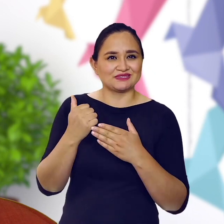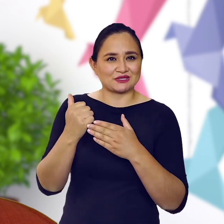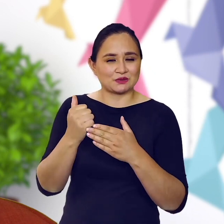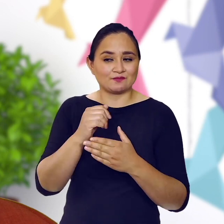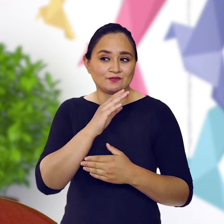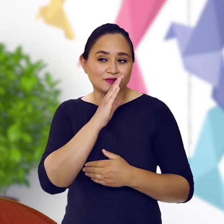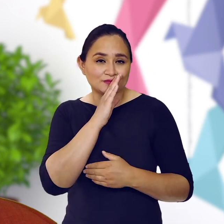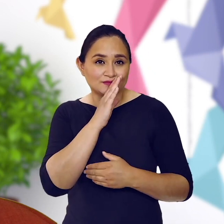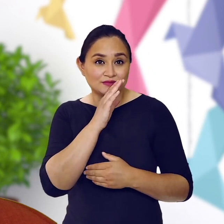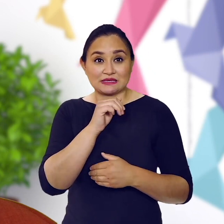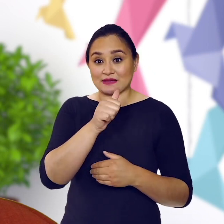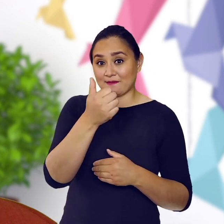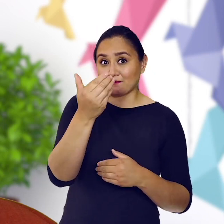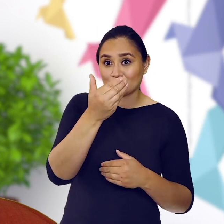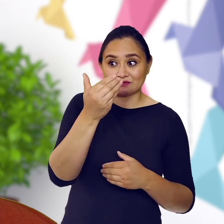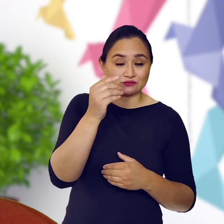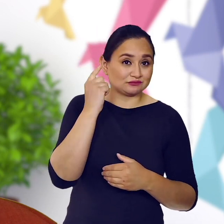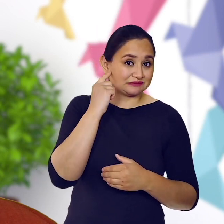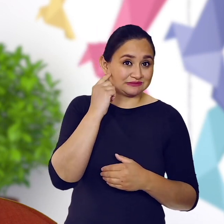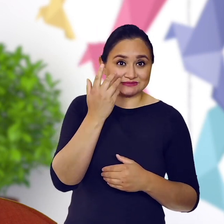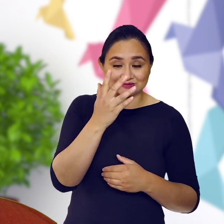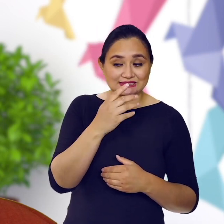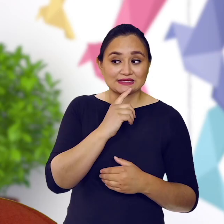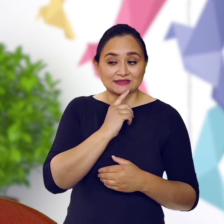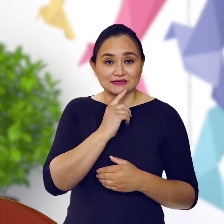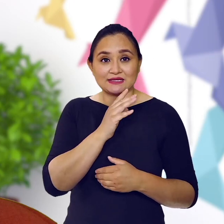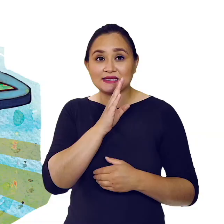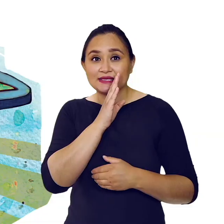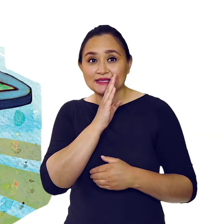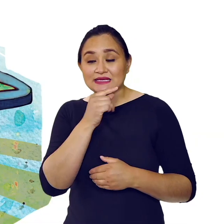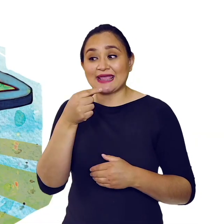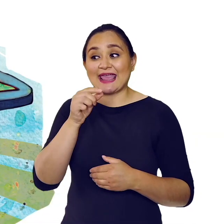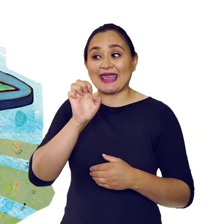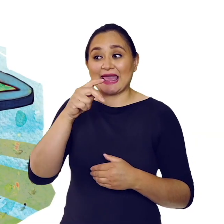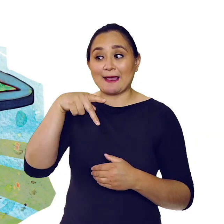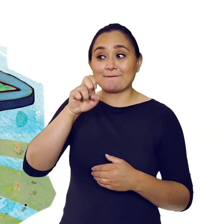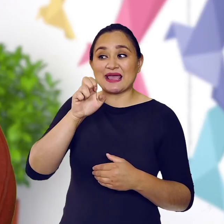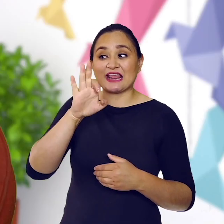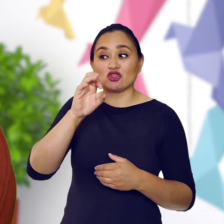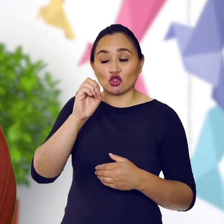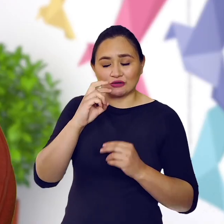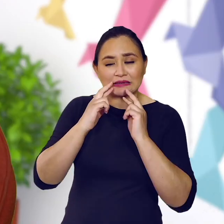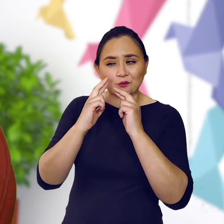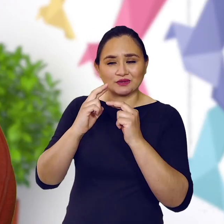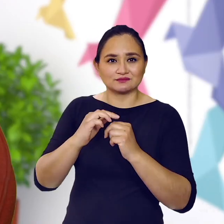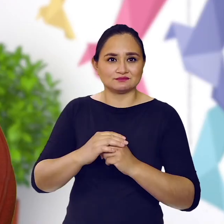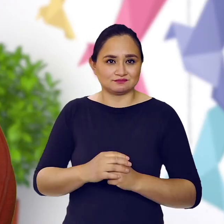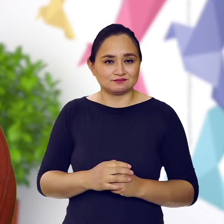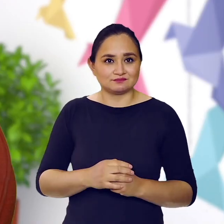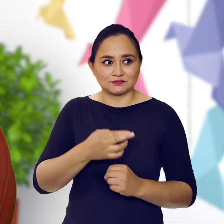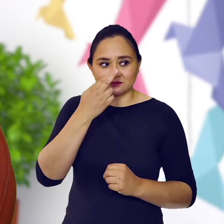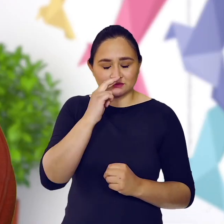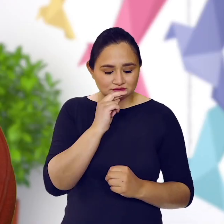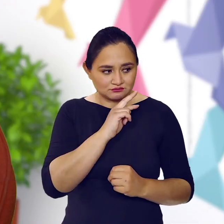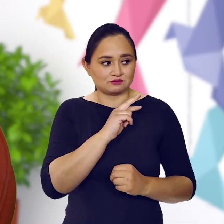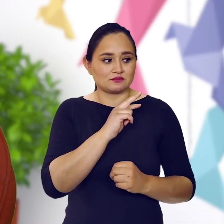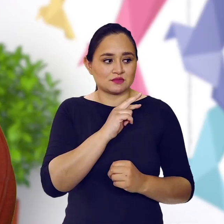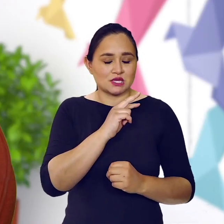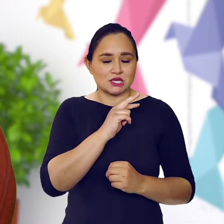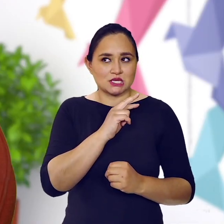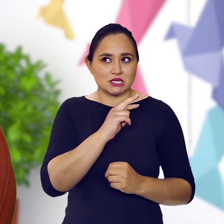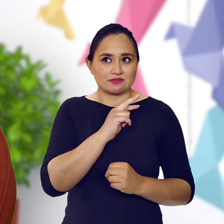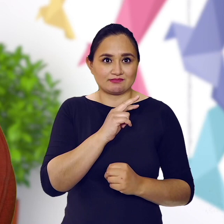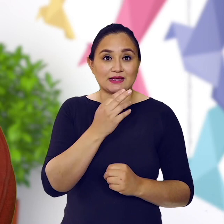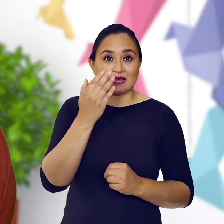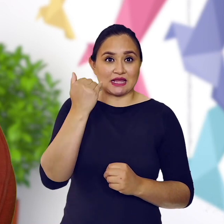ayudarlo y bien bajito, sin que la maestra escuchara, dijo: ¡Gepeto! Asombrado, Miguel se volteó hacia Bruno, y